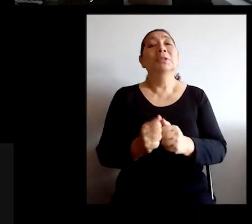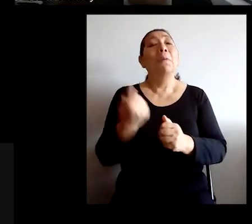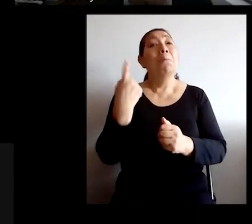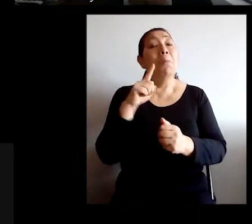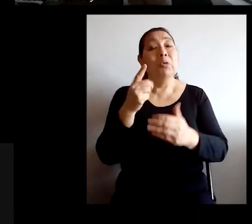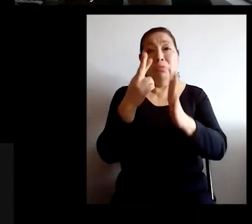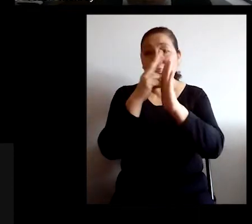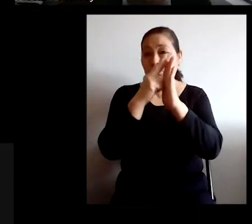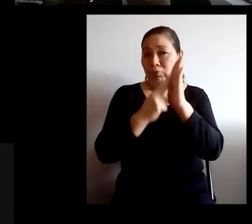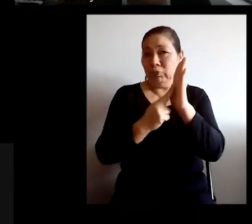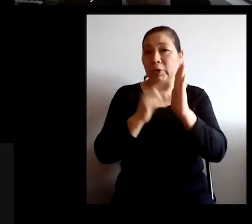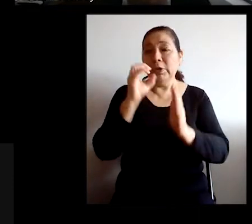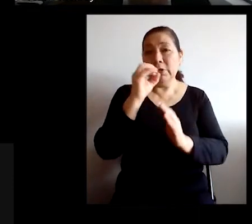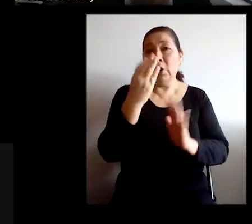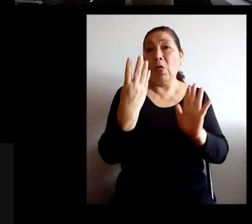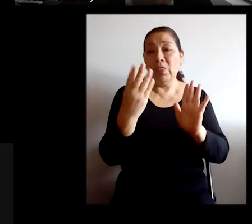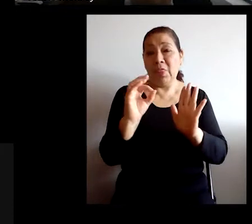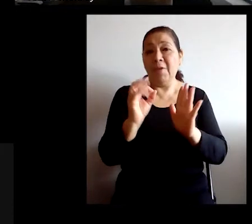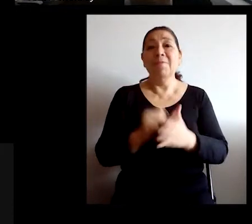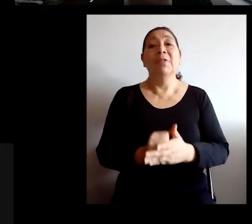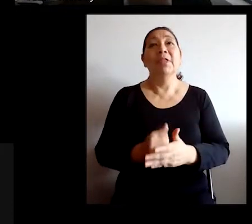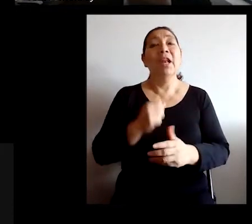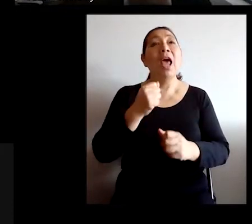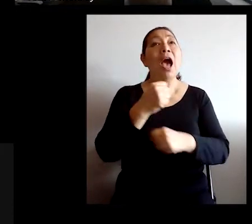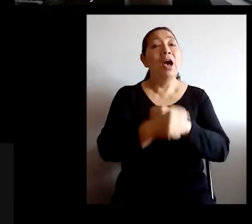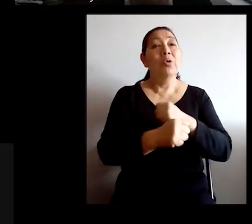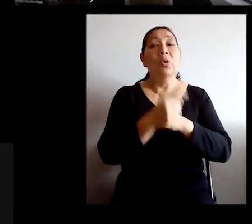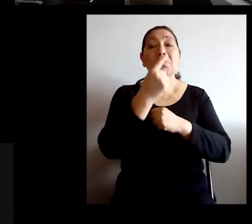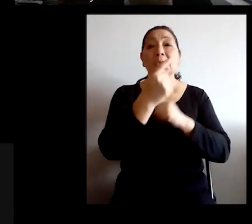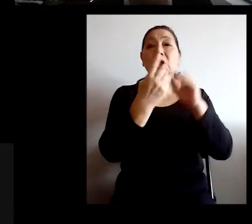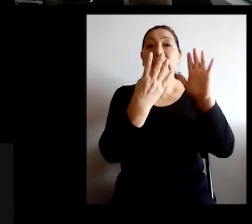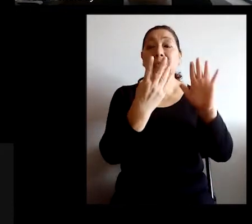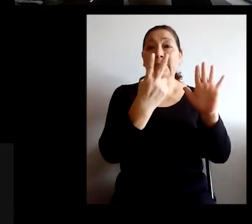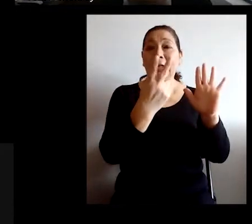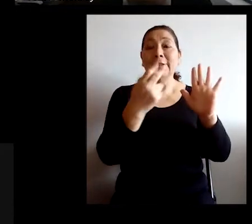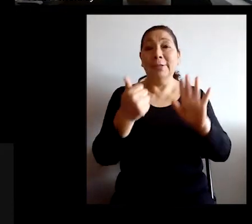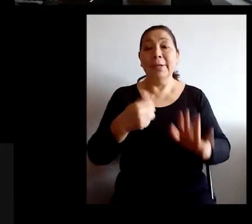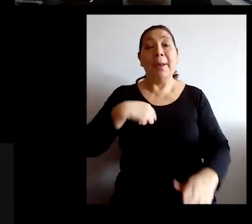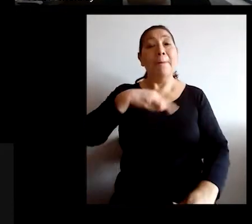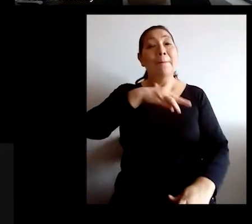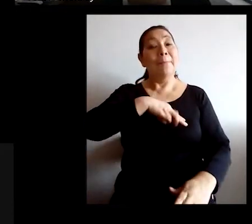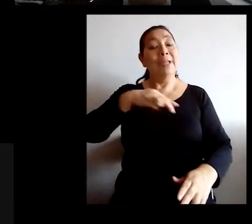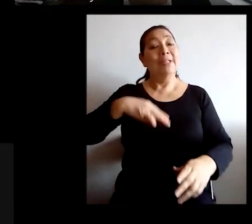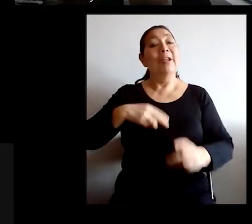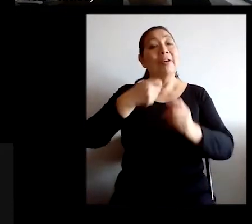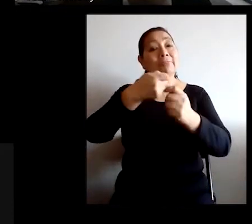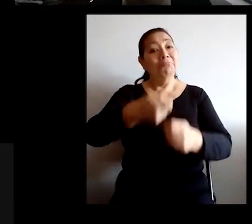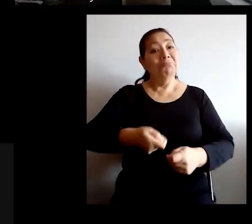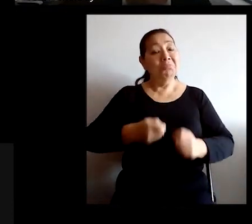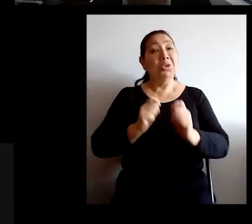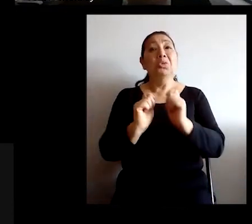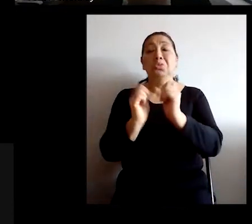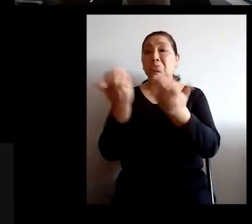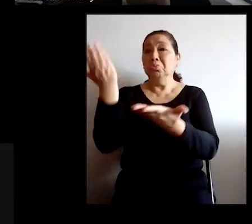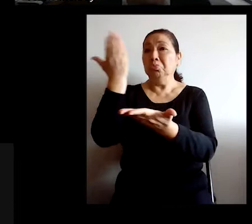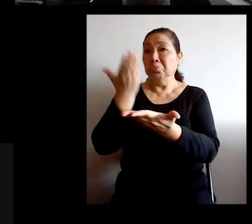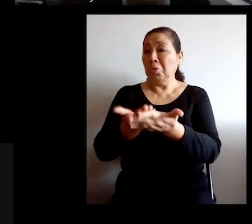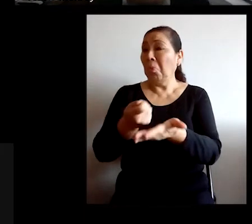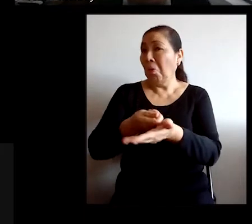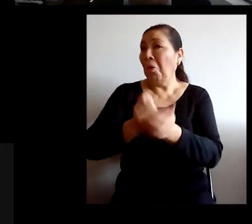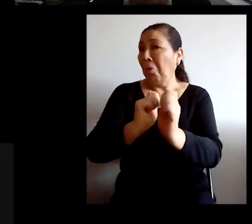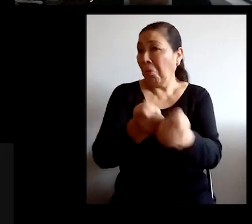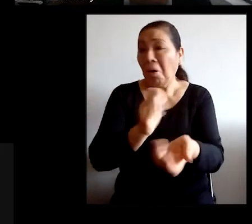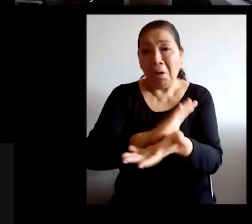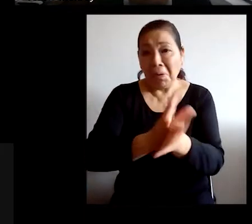1976, por resolución suprema 090 del año 76, el Ministerio de Agricultura se lo adjudicó en forma